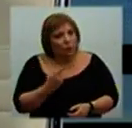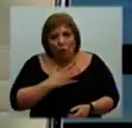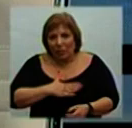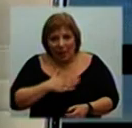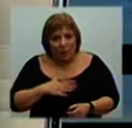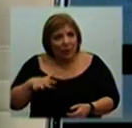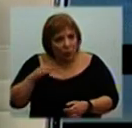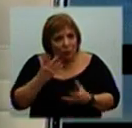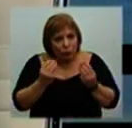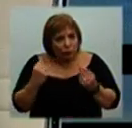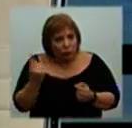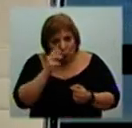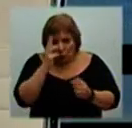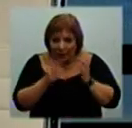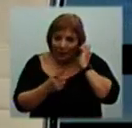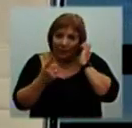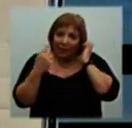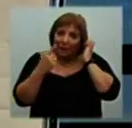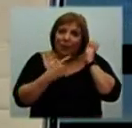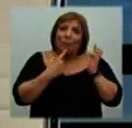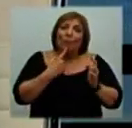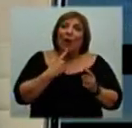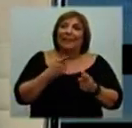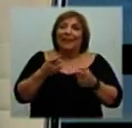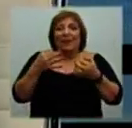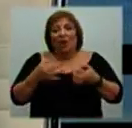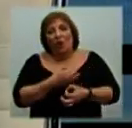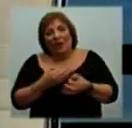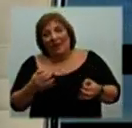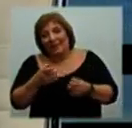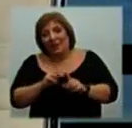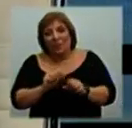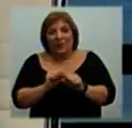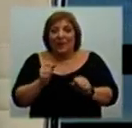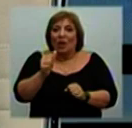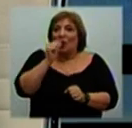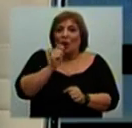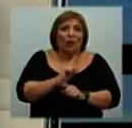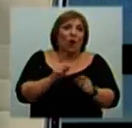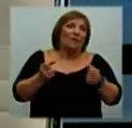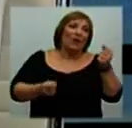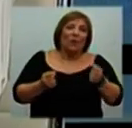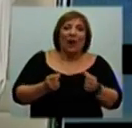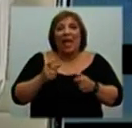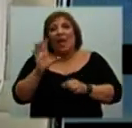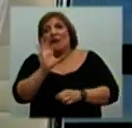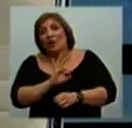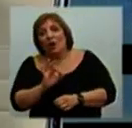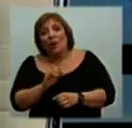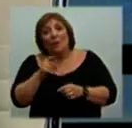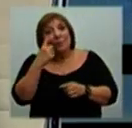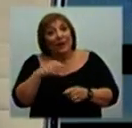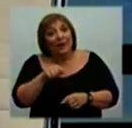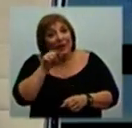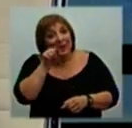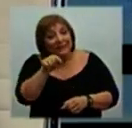Pero por otro lado noo puede decir Bueno pero es una posición políticamente correcta el hecho de decir Bueno si toma alcohol no conduzco vehículos Pero eso se traduce